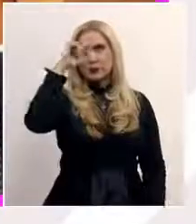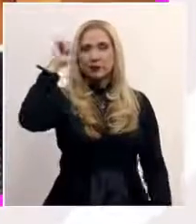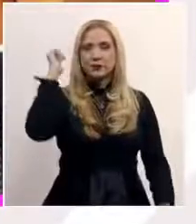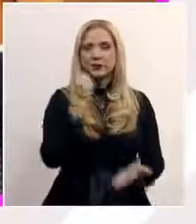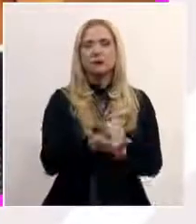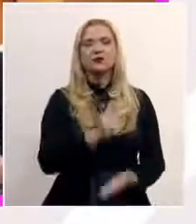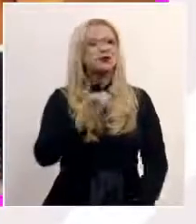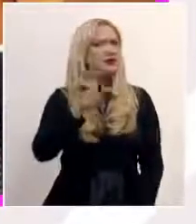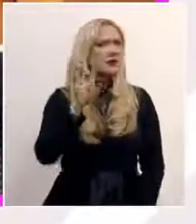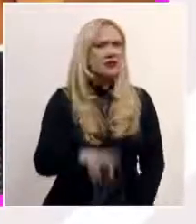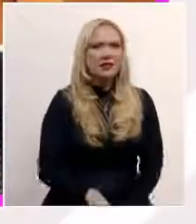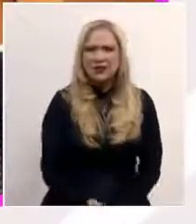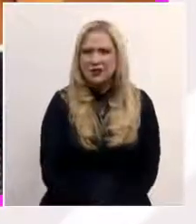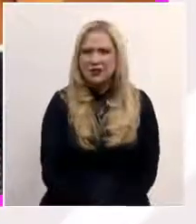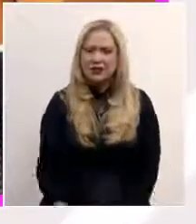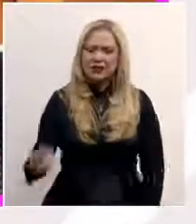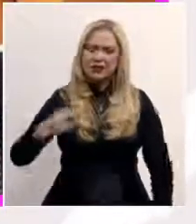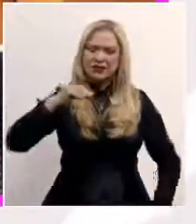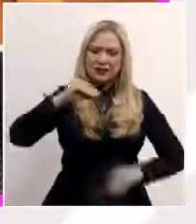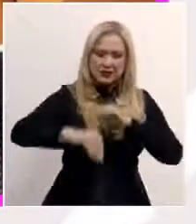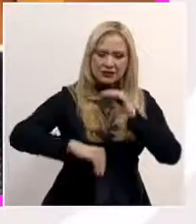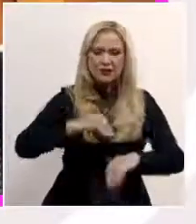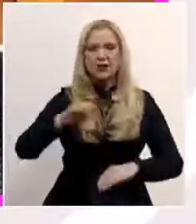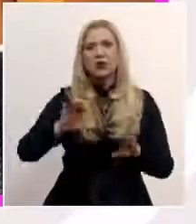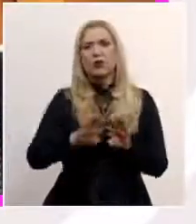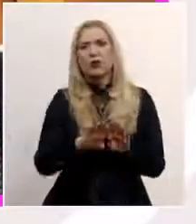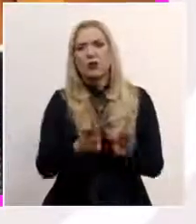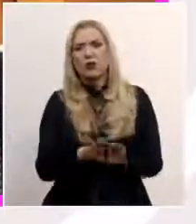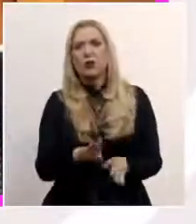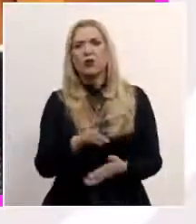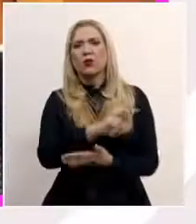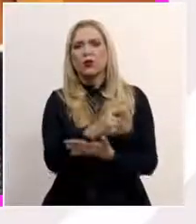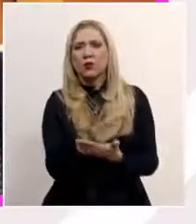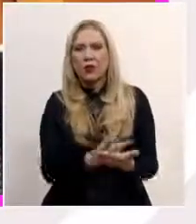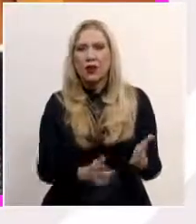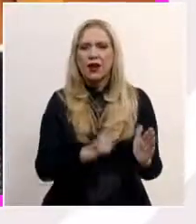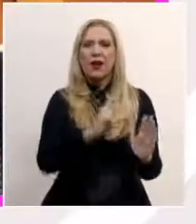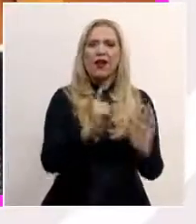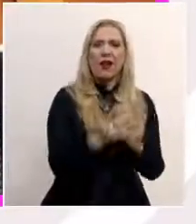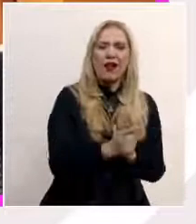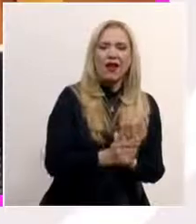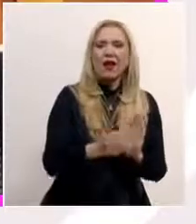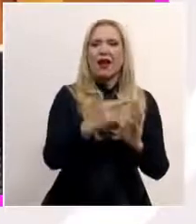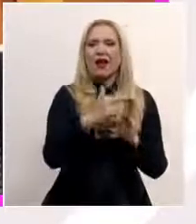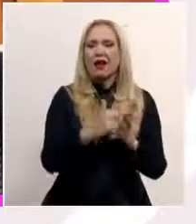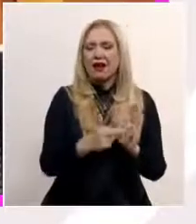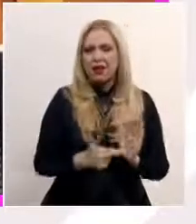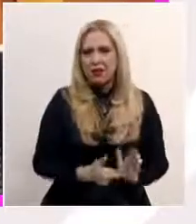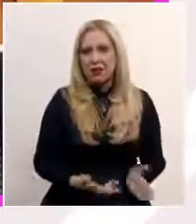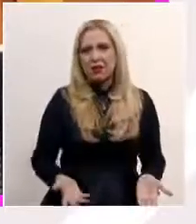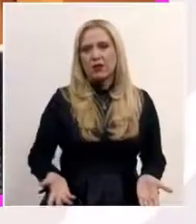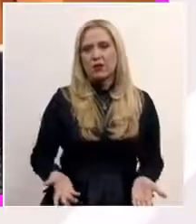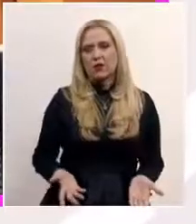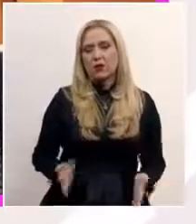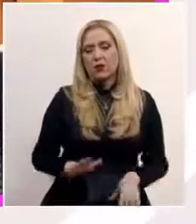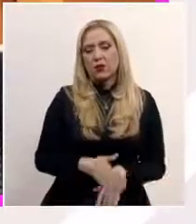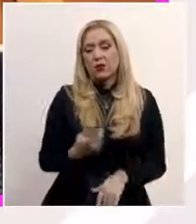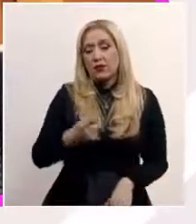que partir para el diseño de políticas públicas y para el diseño del marco normativo, ¿no? Porque al final del